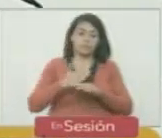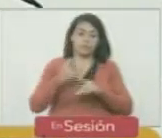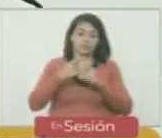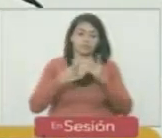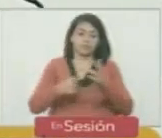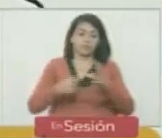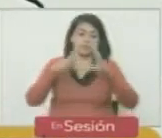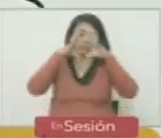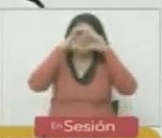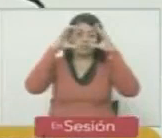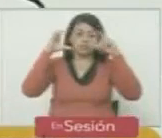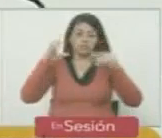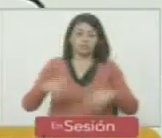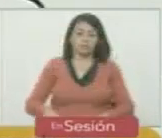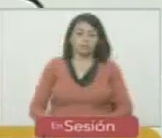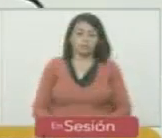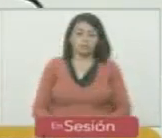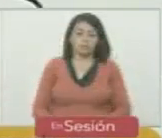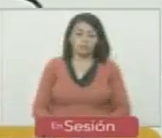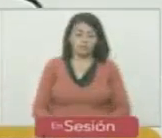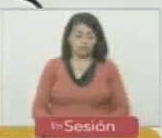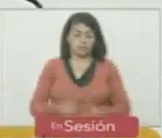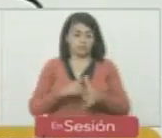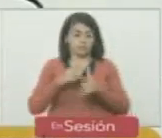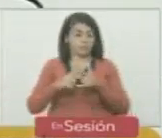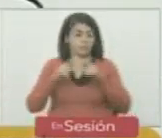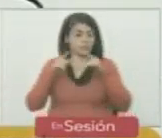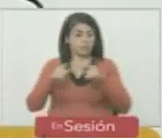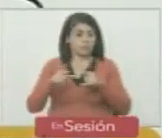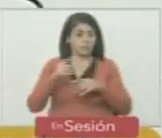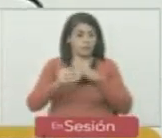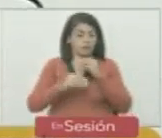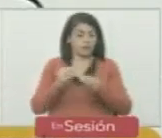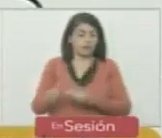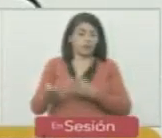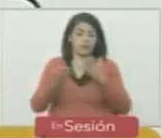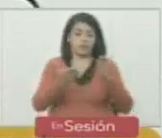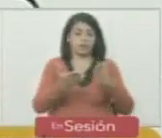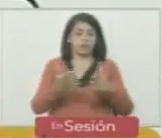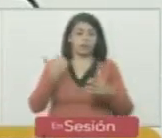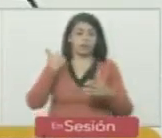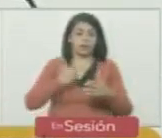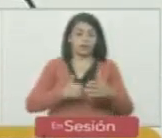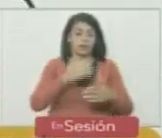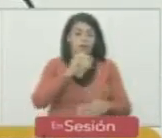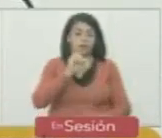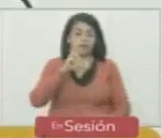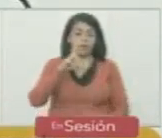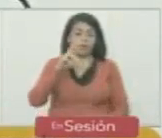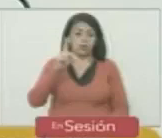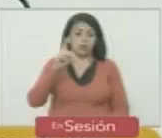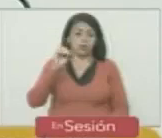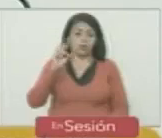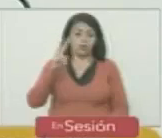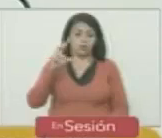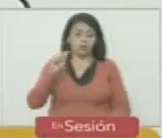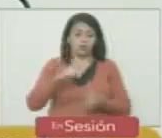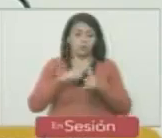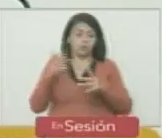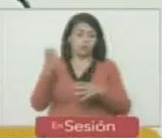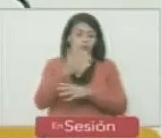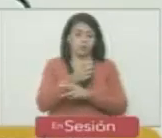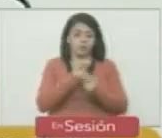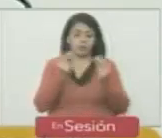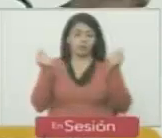condiciones meteorológicas, razón por la cual se dirige al aeropuerto de Córdoba, logrando